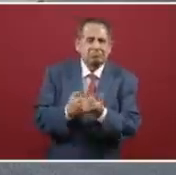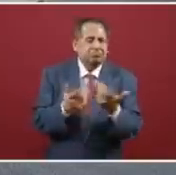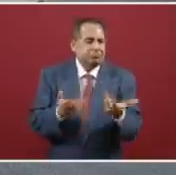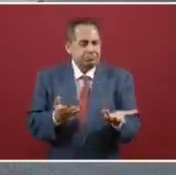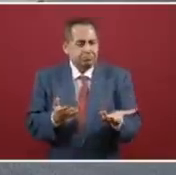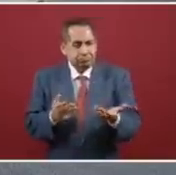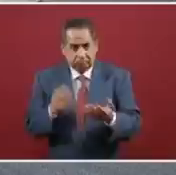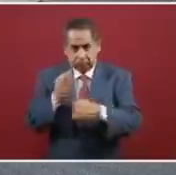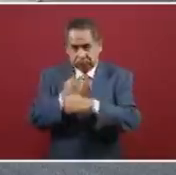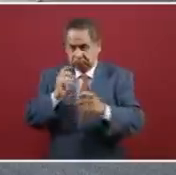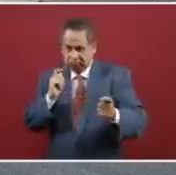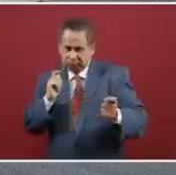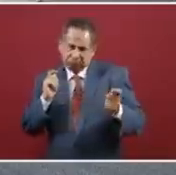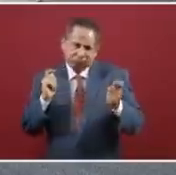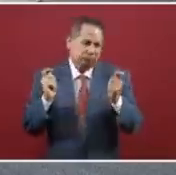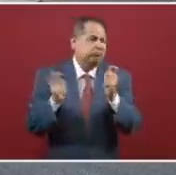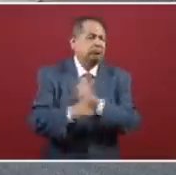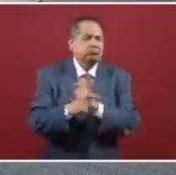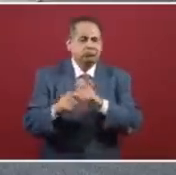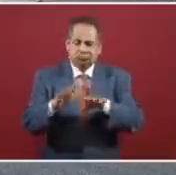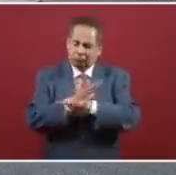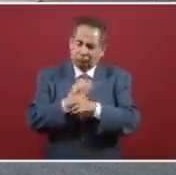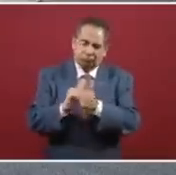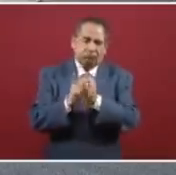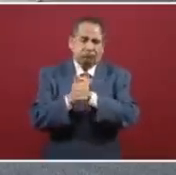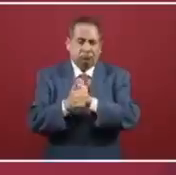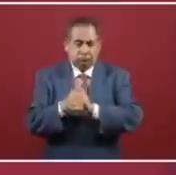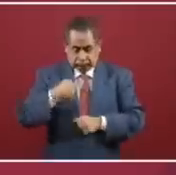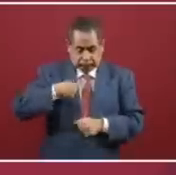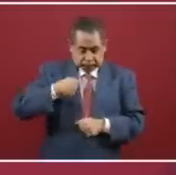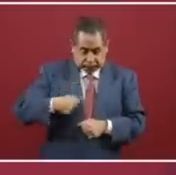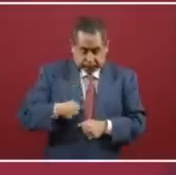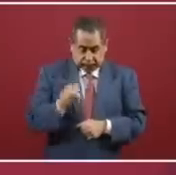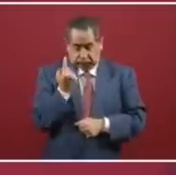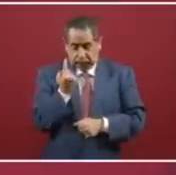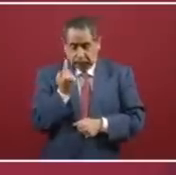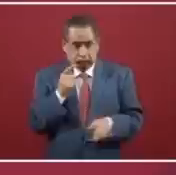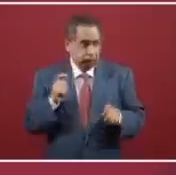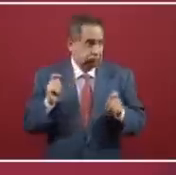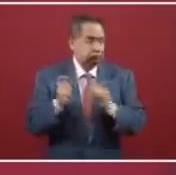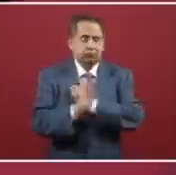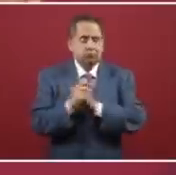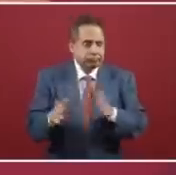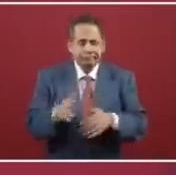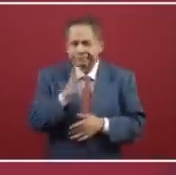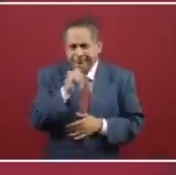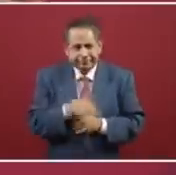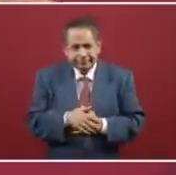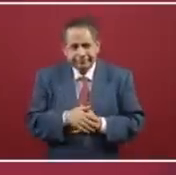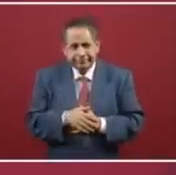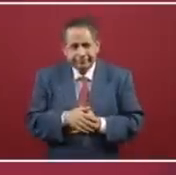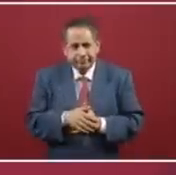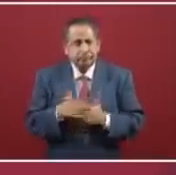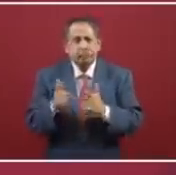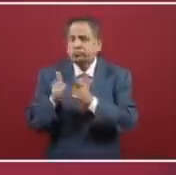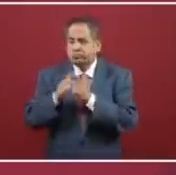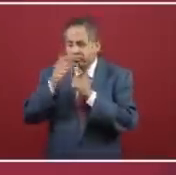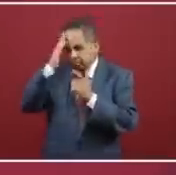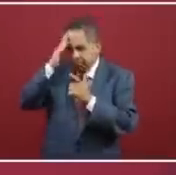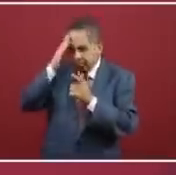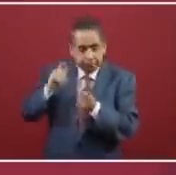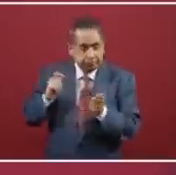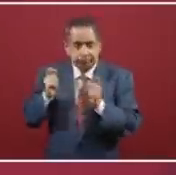esta transformación no depende de un solo hombre o de un grupo de dirigentes